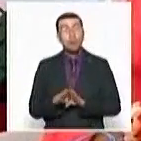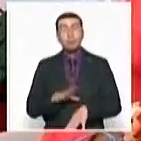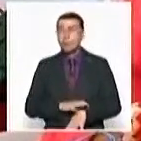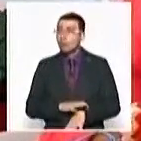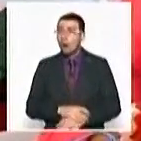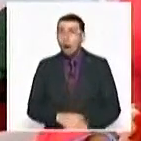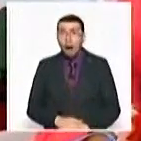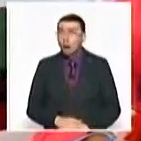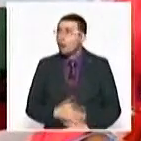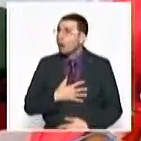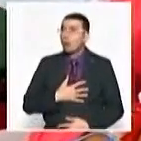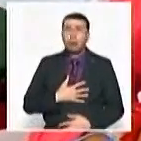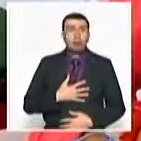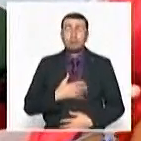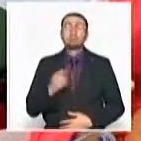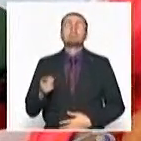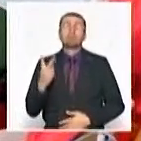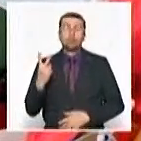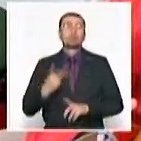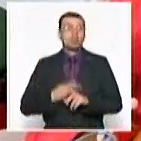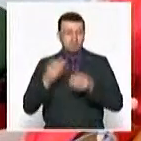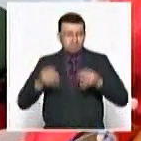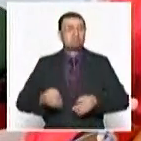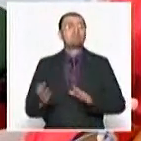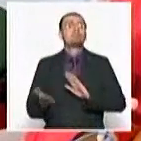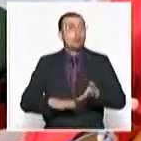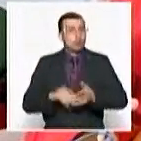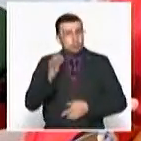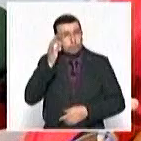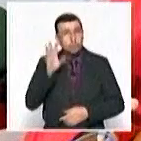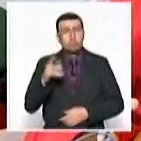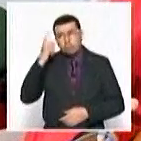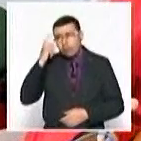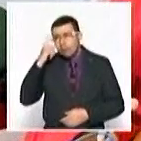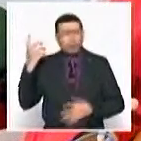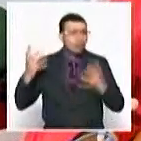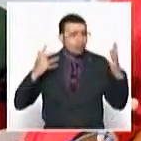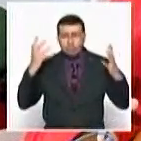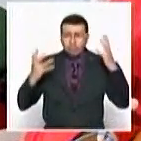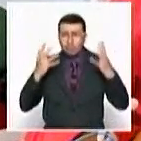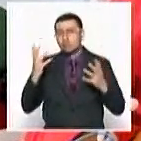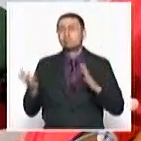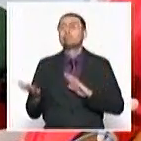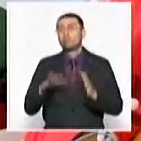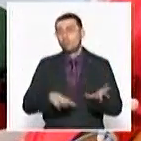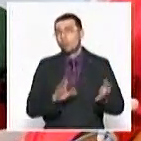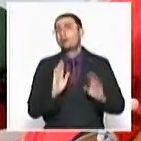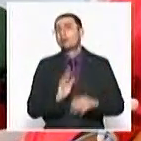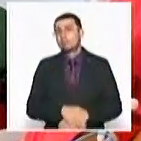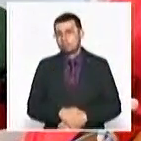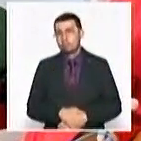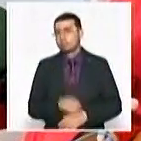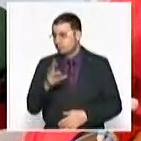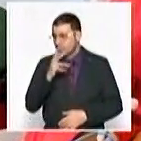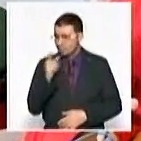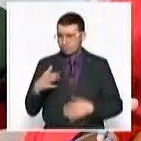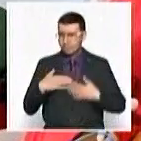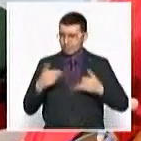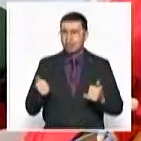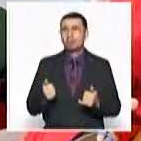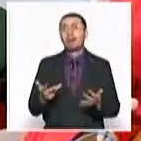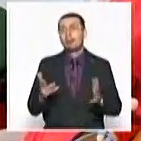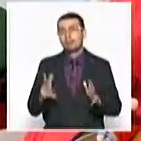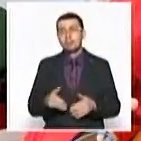puede llegar. Entonces, la palabra es muy perversa en ese aspecto. Y como usted dice,